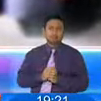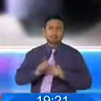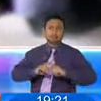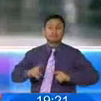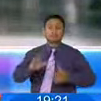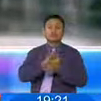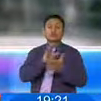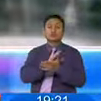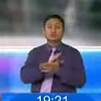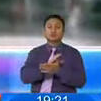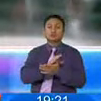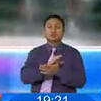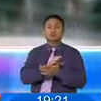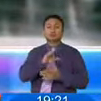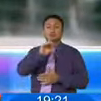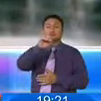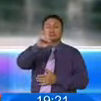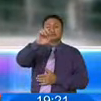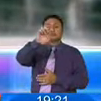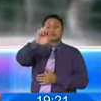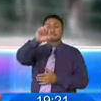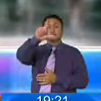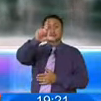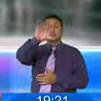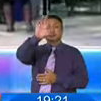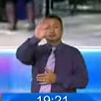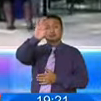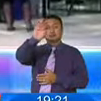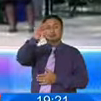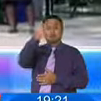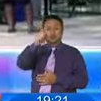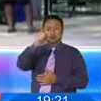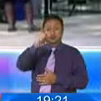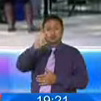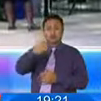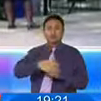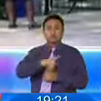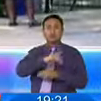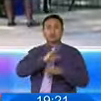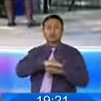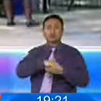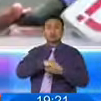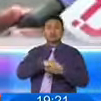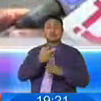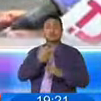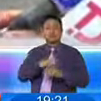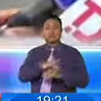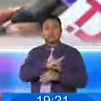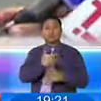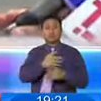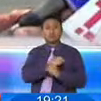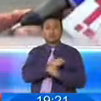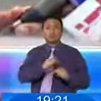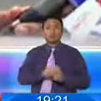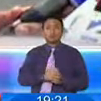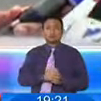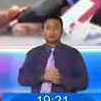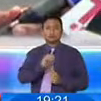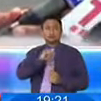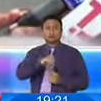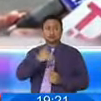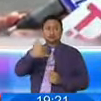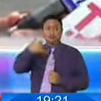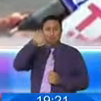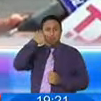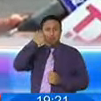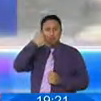unidad educativa Delfos, ubicada en la avenida Las Aguas, activaron el protocolo de seguridad ante una alerta de bomba. Se recibió una llamada